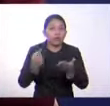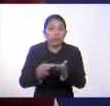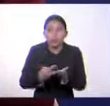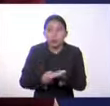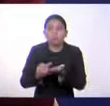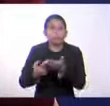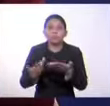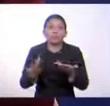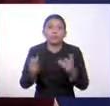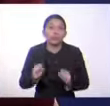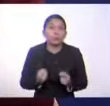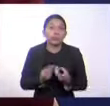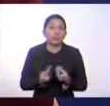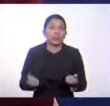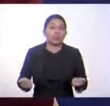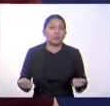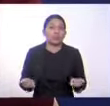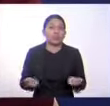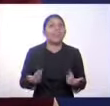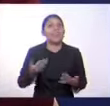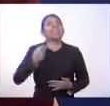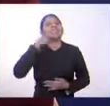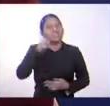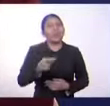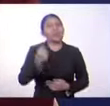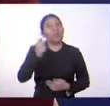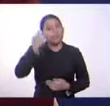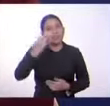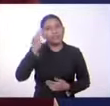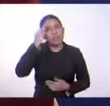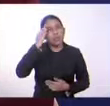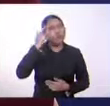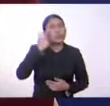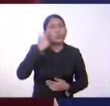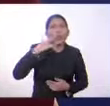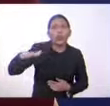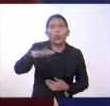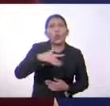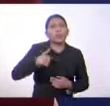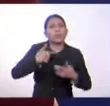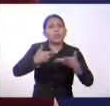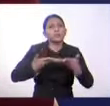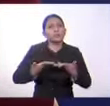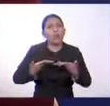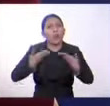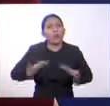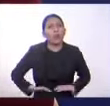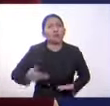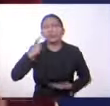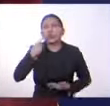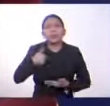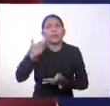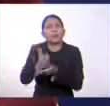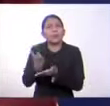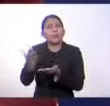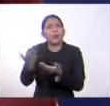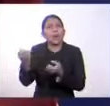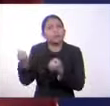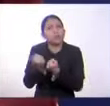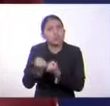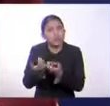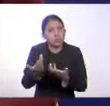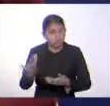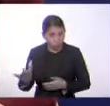patrono. Entonces, he ahí un punto medular para comprender los derechos humanos, que nosotros los necesitamos